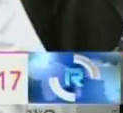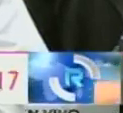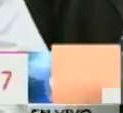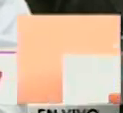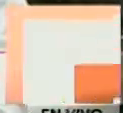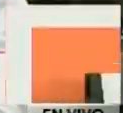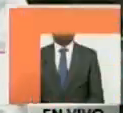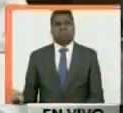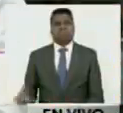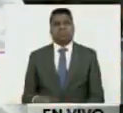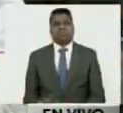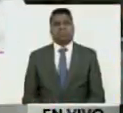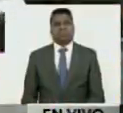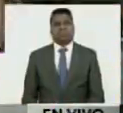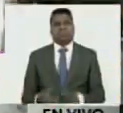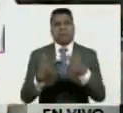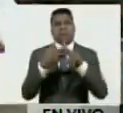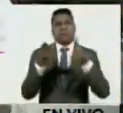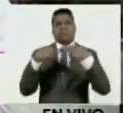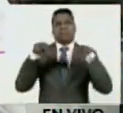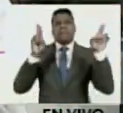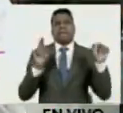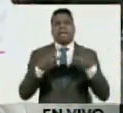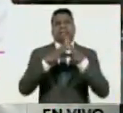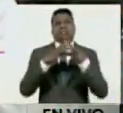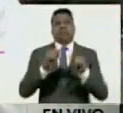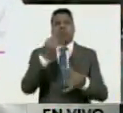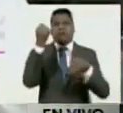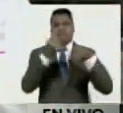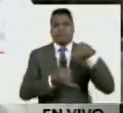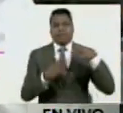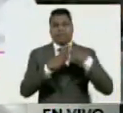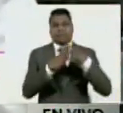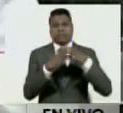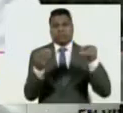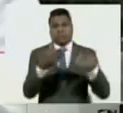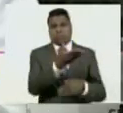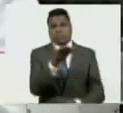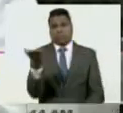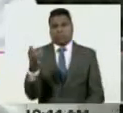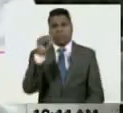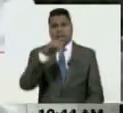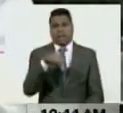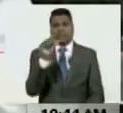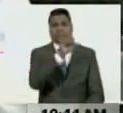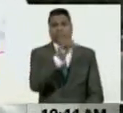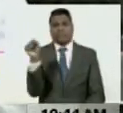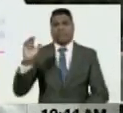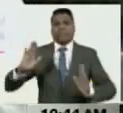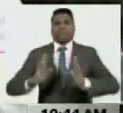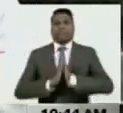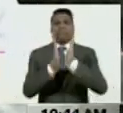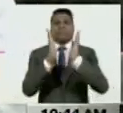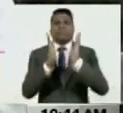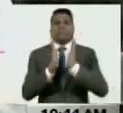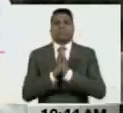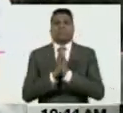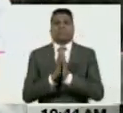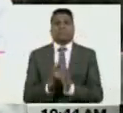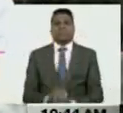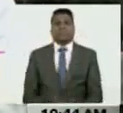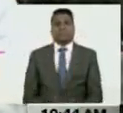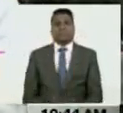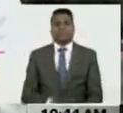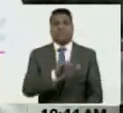paz en el marco, pues, ya al finalizar de esta Semana Santa, y